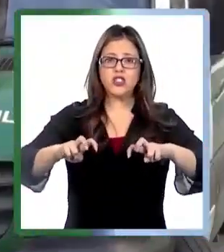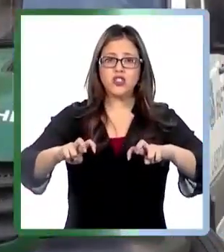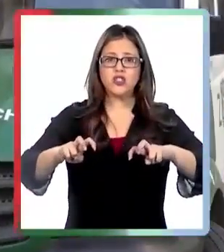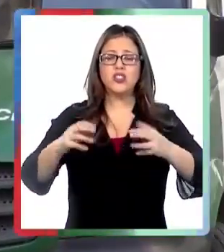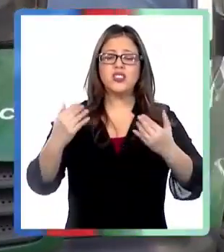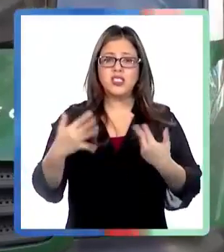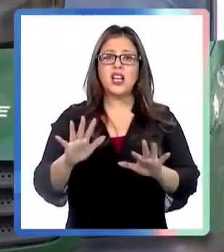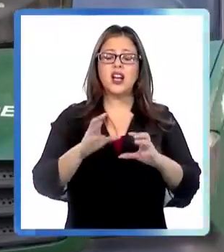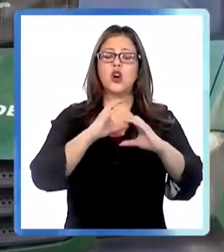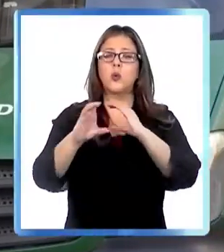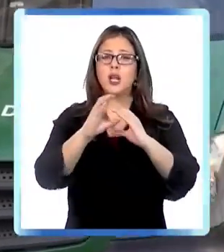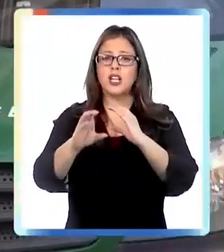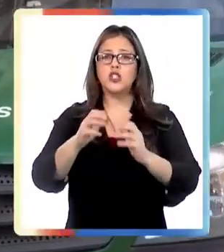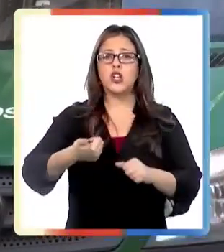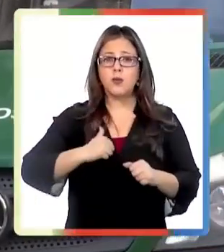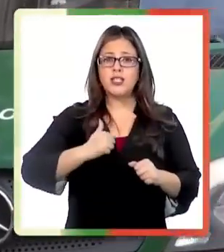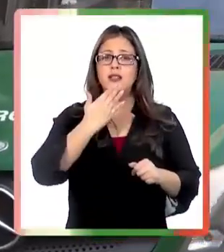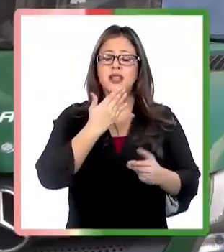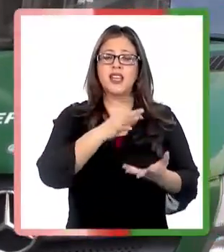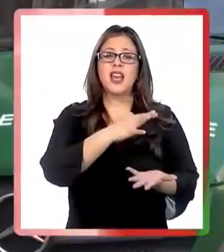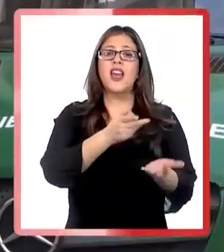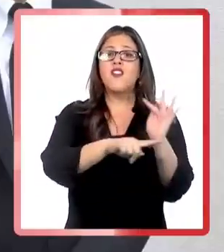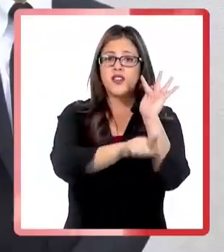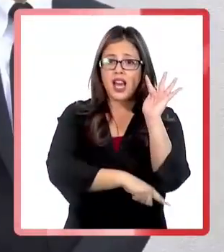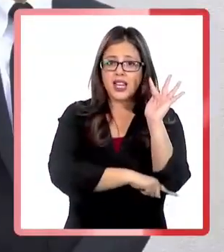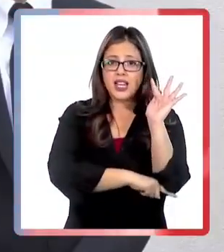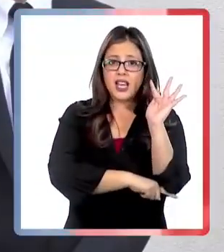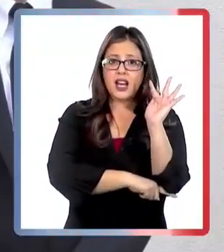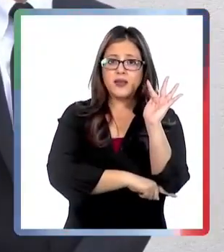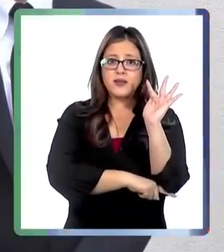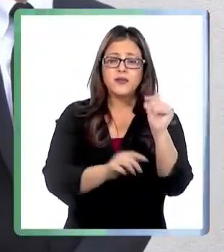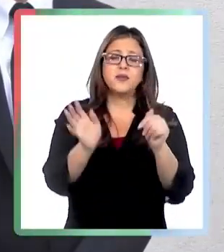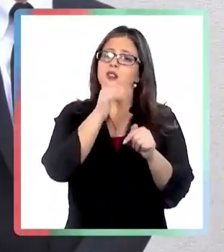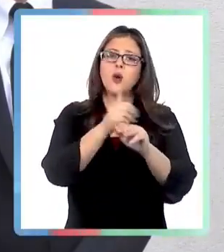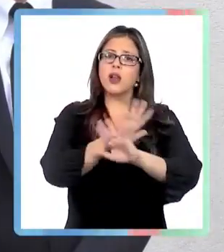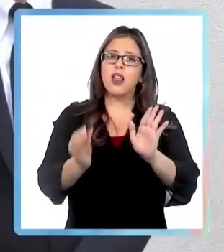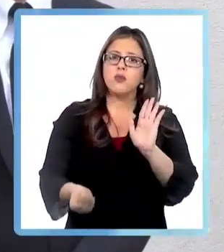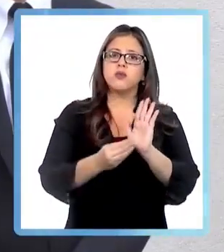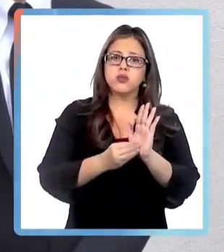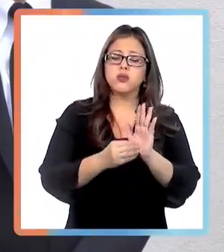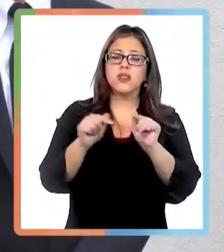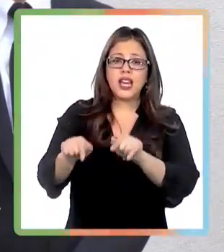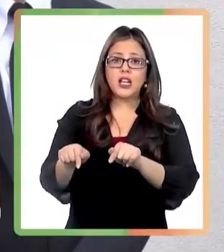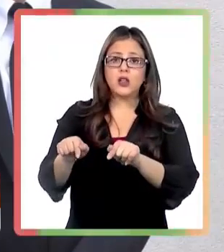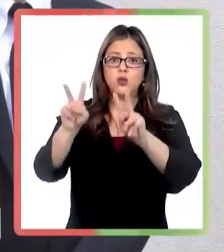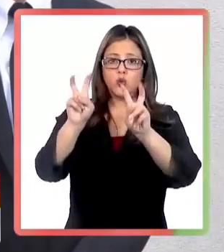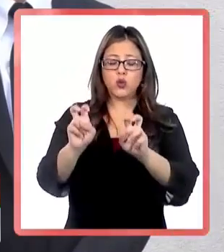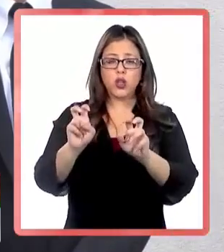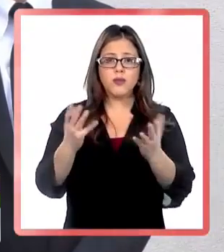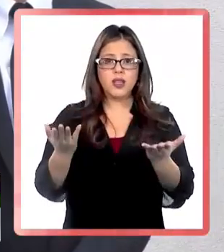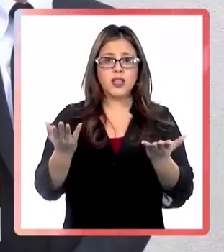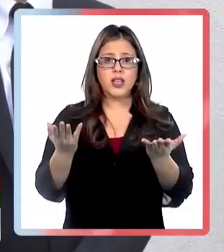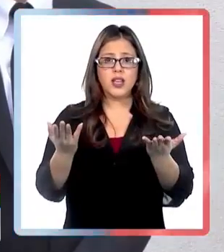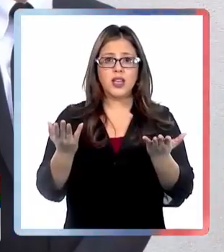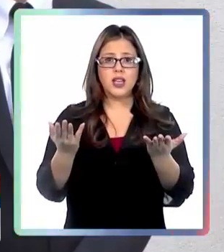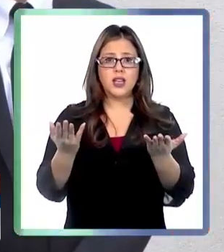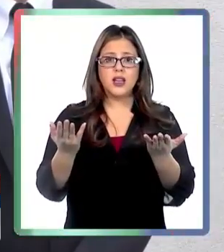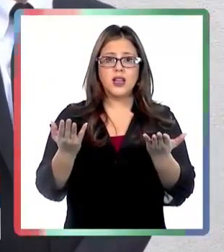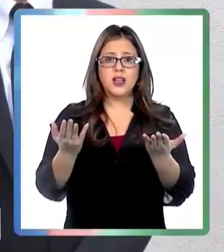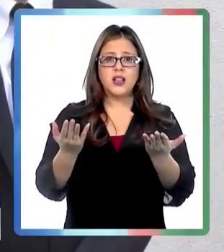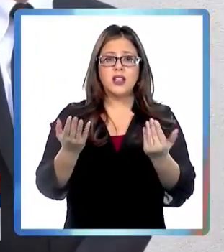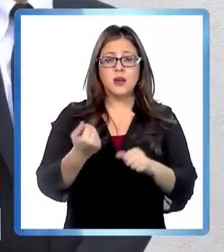Público, y no hay un antecedente adicional. Es un incidente de atentado contra la propiedad como el que existió en otro.